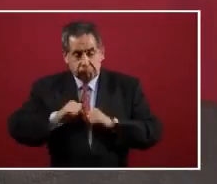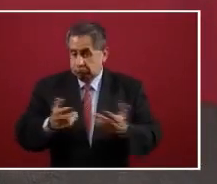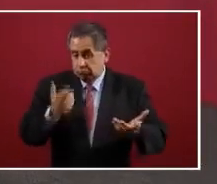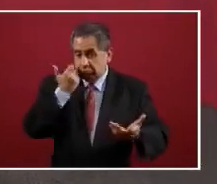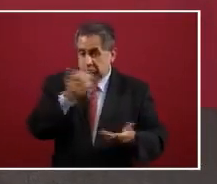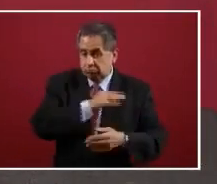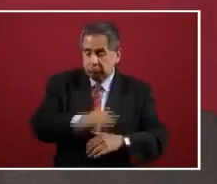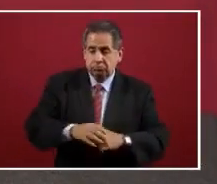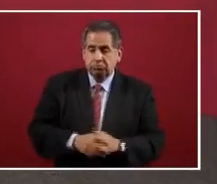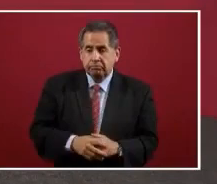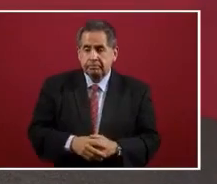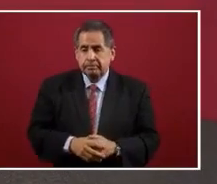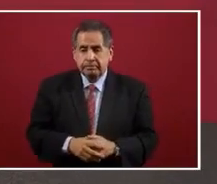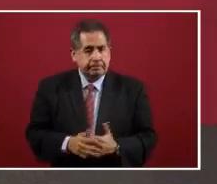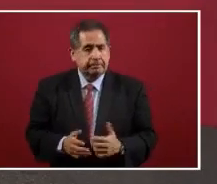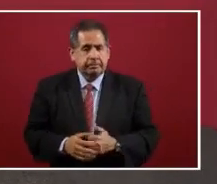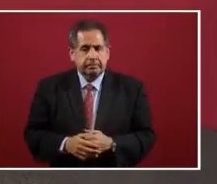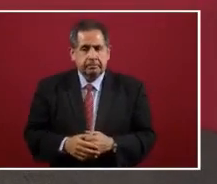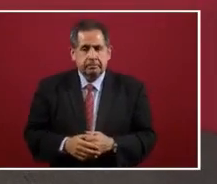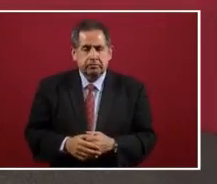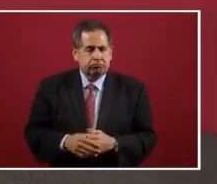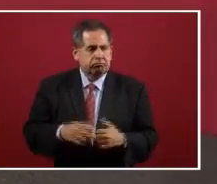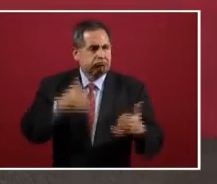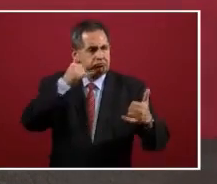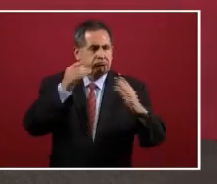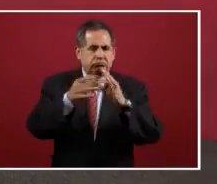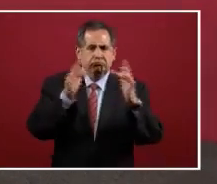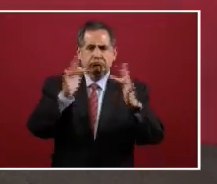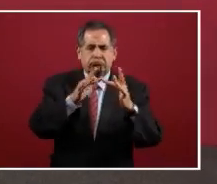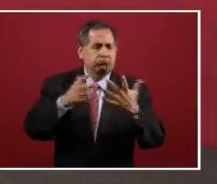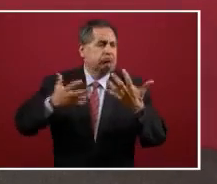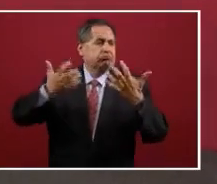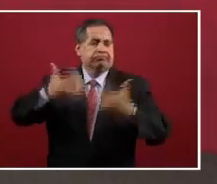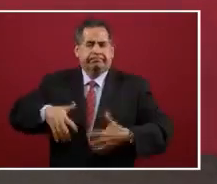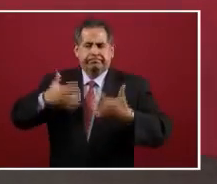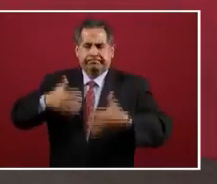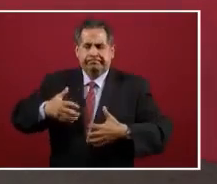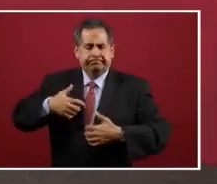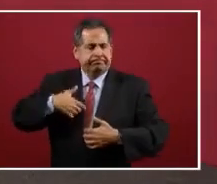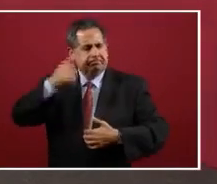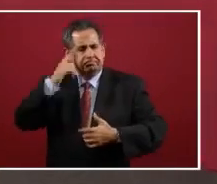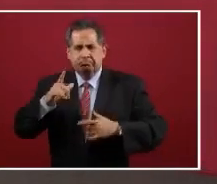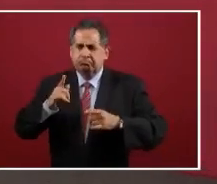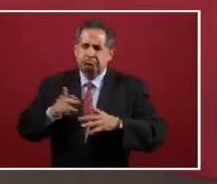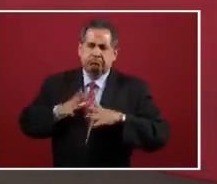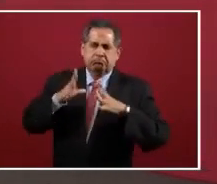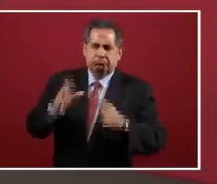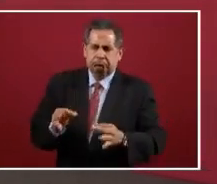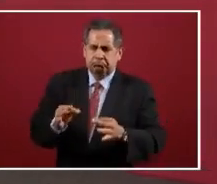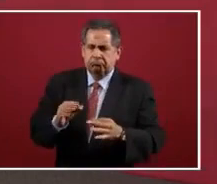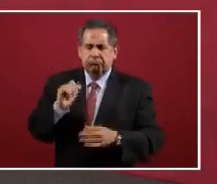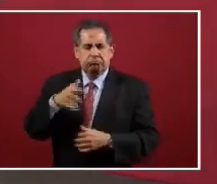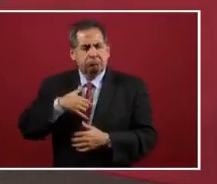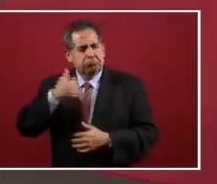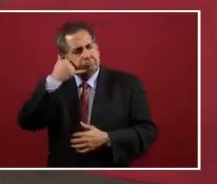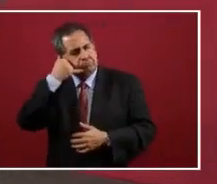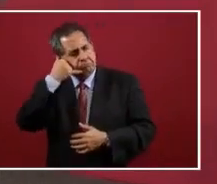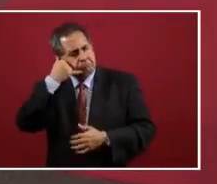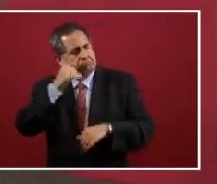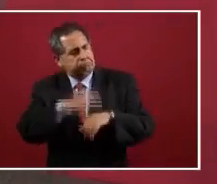que puede ser mecanismo donde una empresa una fundación por teléfono